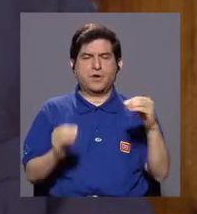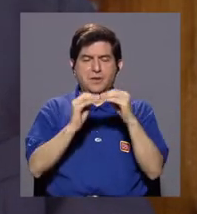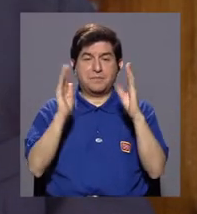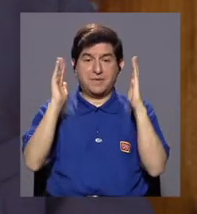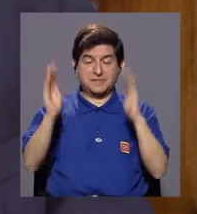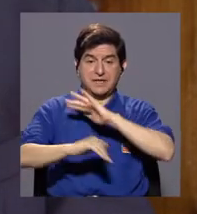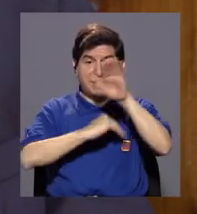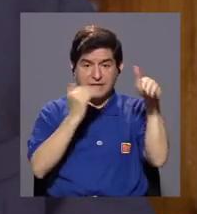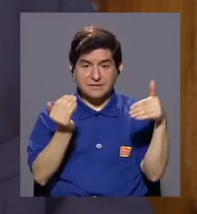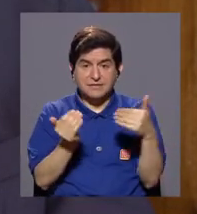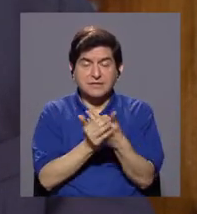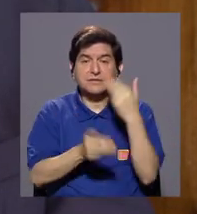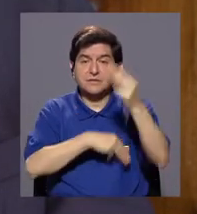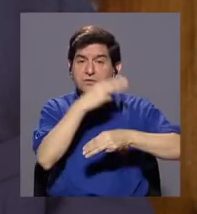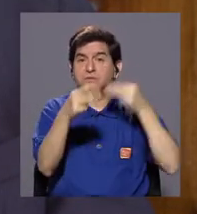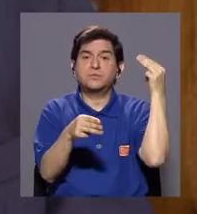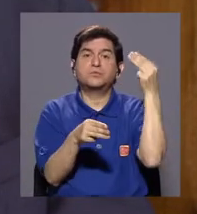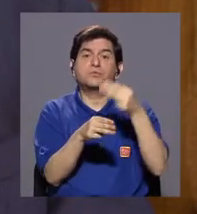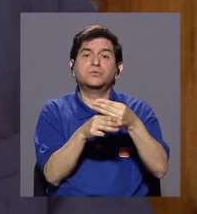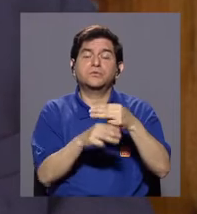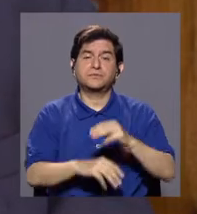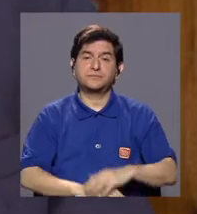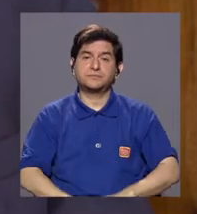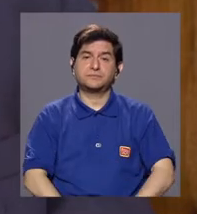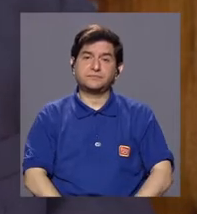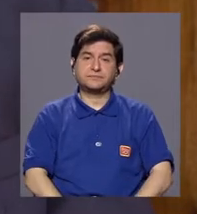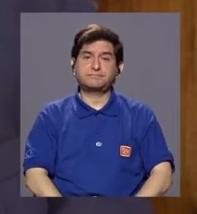la más alta de todo el mundo.